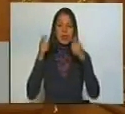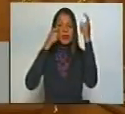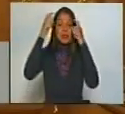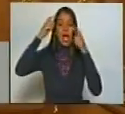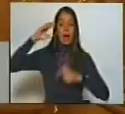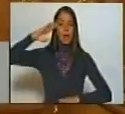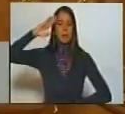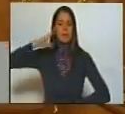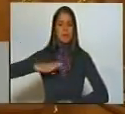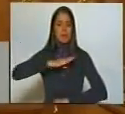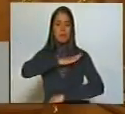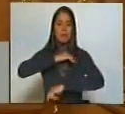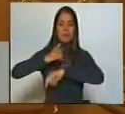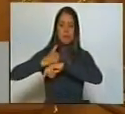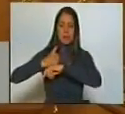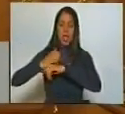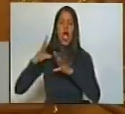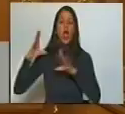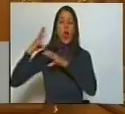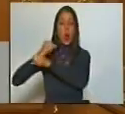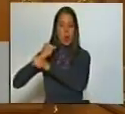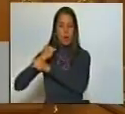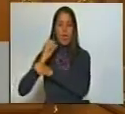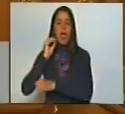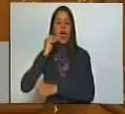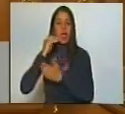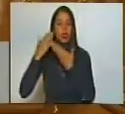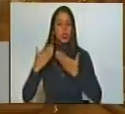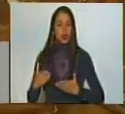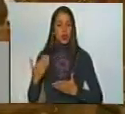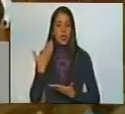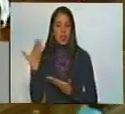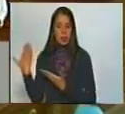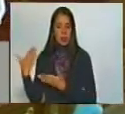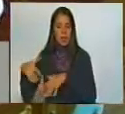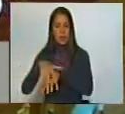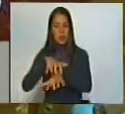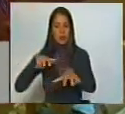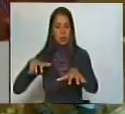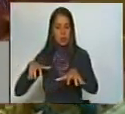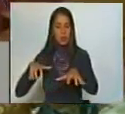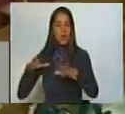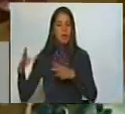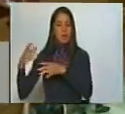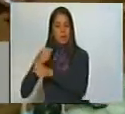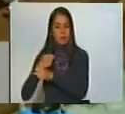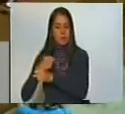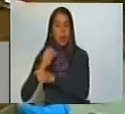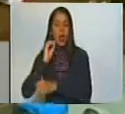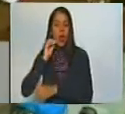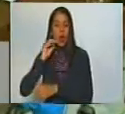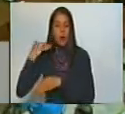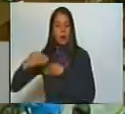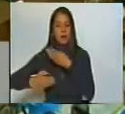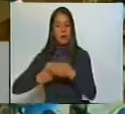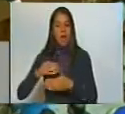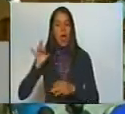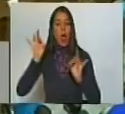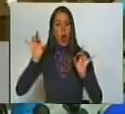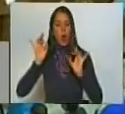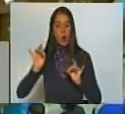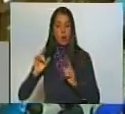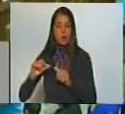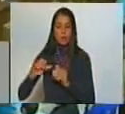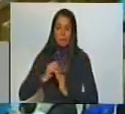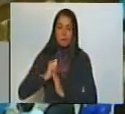que confía en toda esta generación nueva, en esta generación de oro, en esta generación que asumirá las riendas del